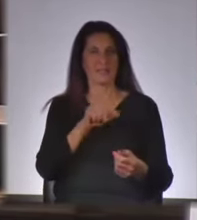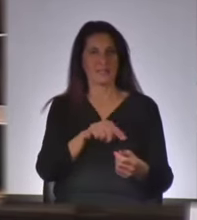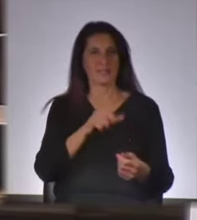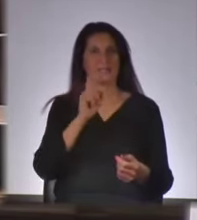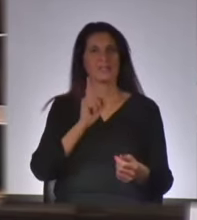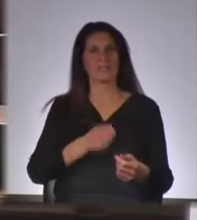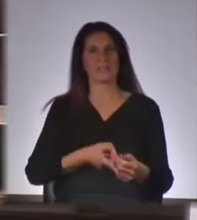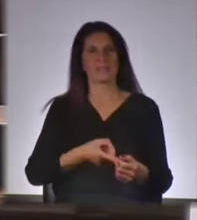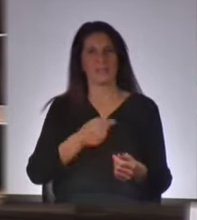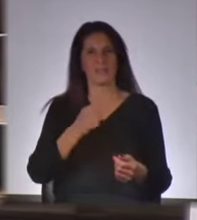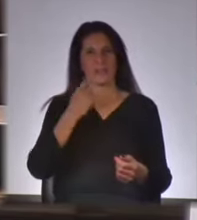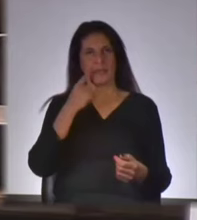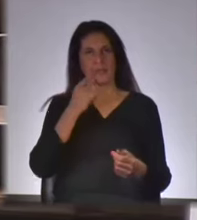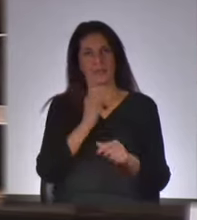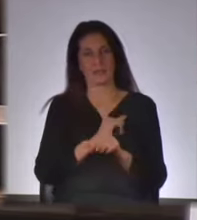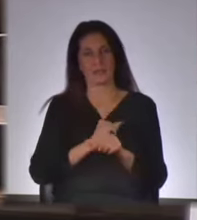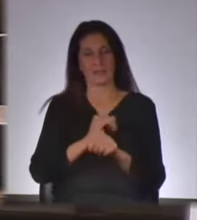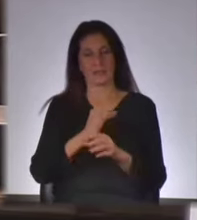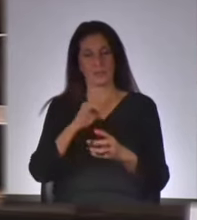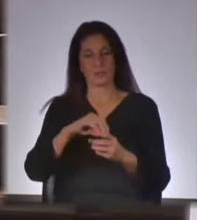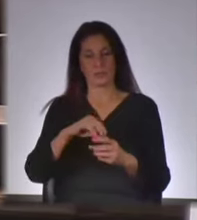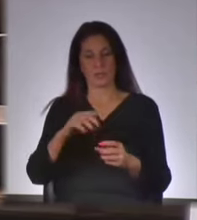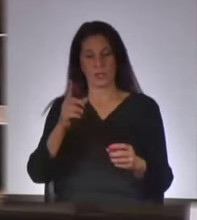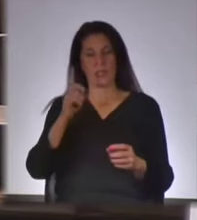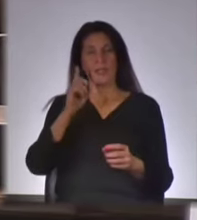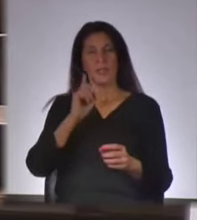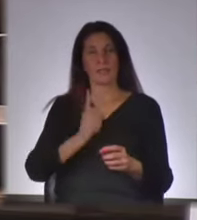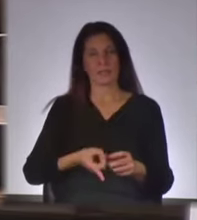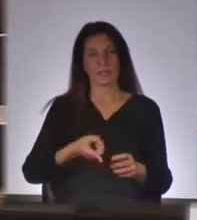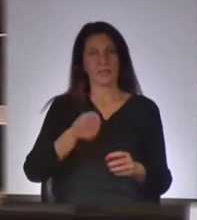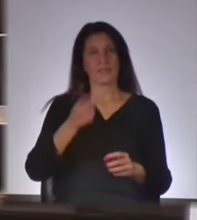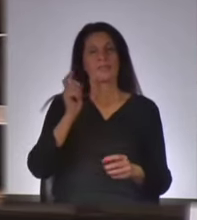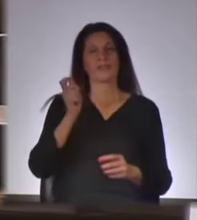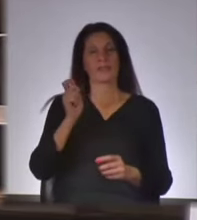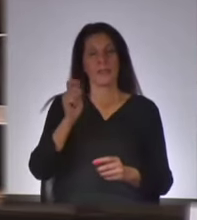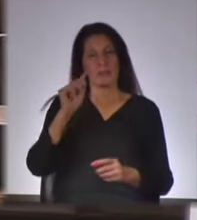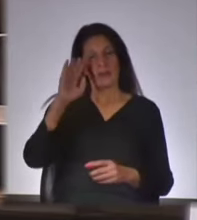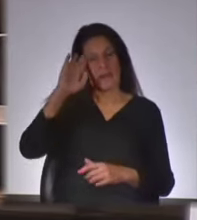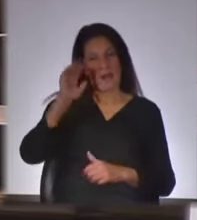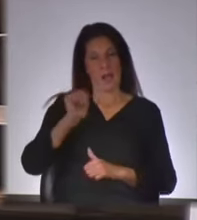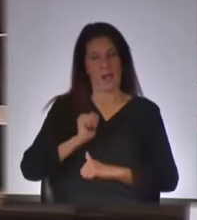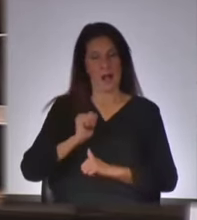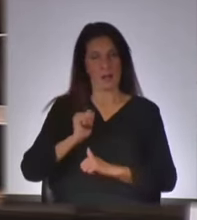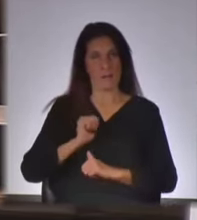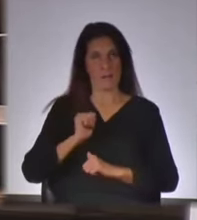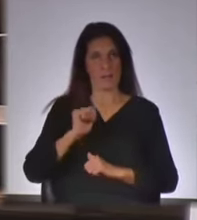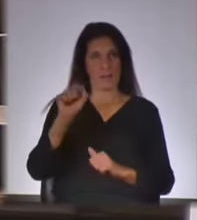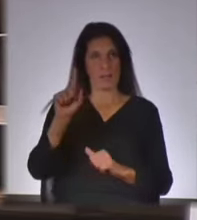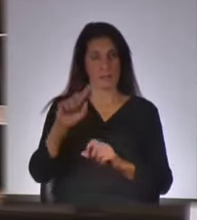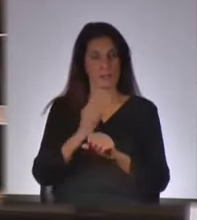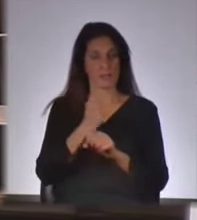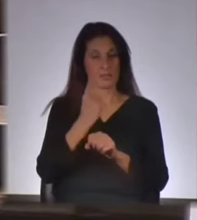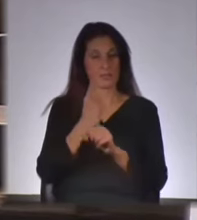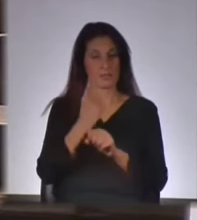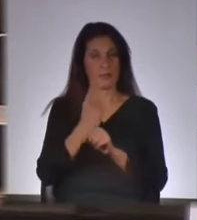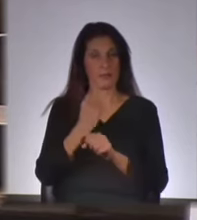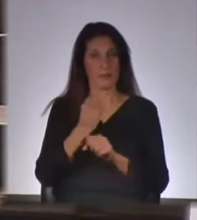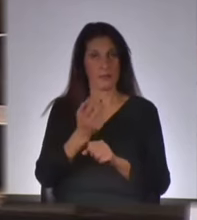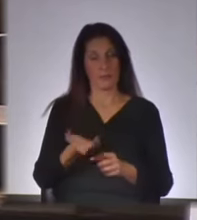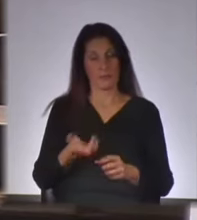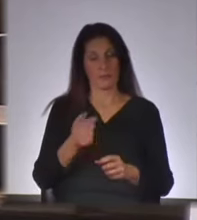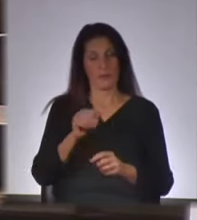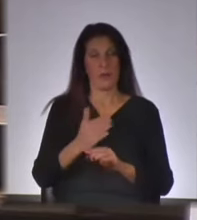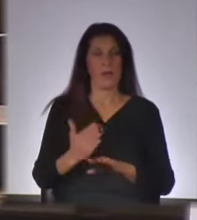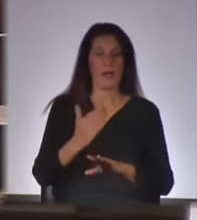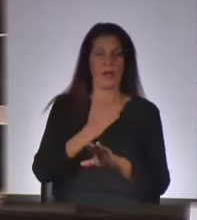institucionalmente decidida por las fuerzas armadas desde el primer caso incluso antes que el goyo